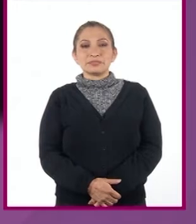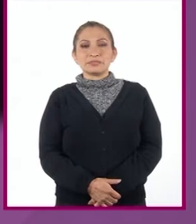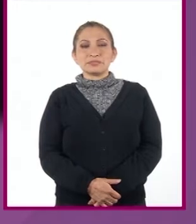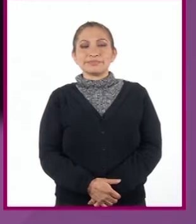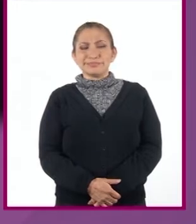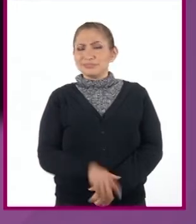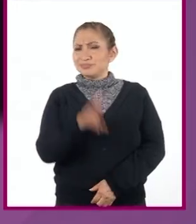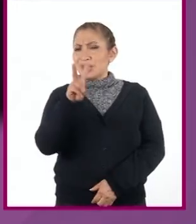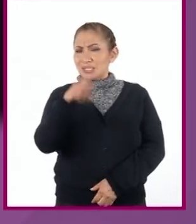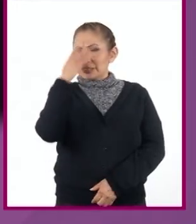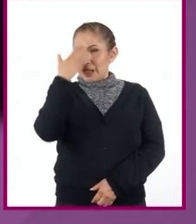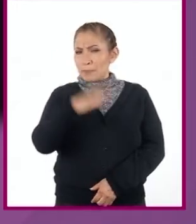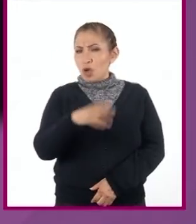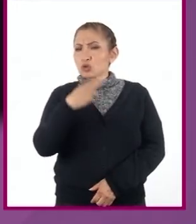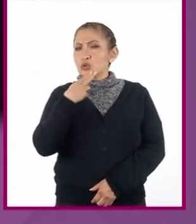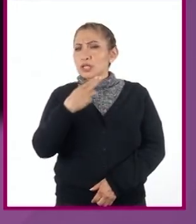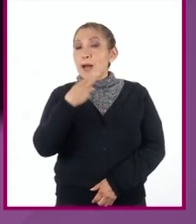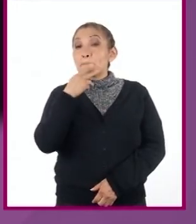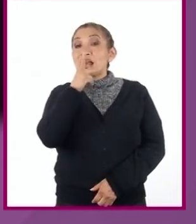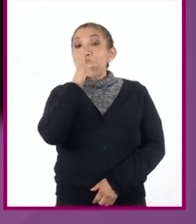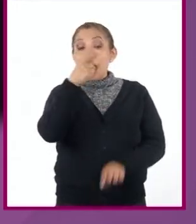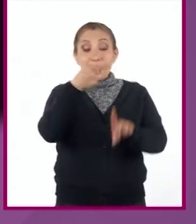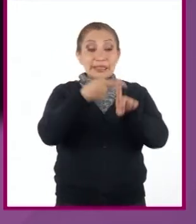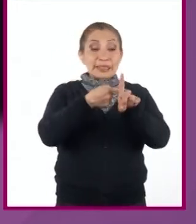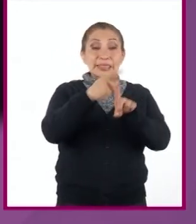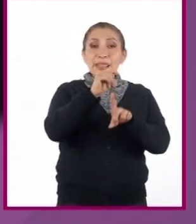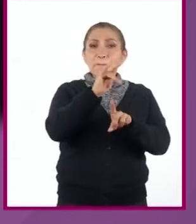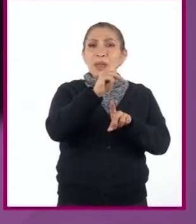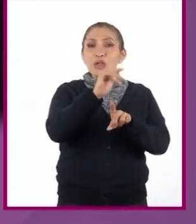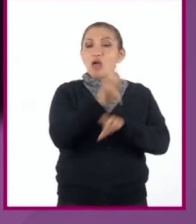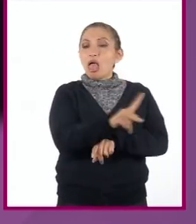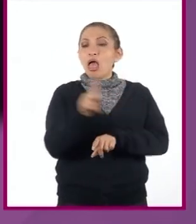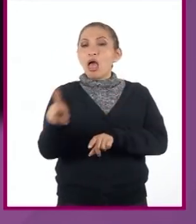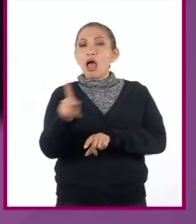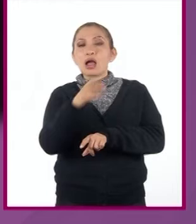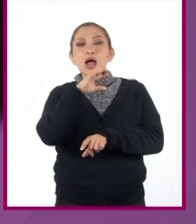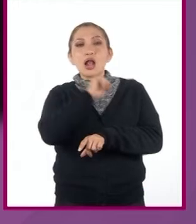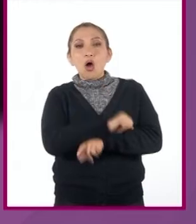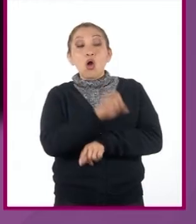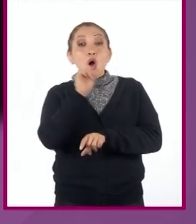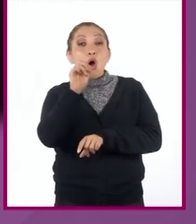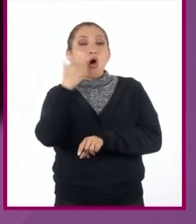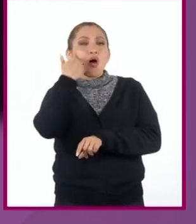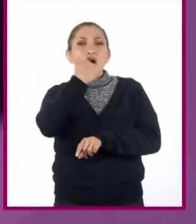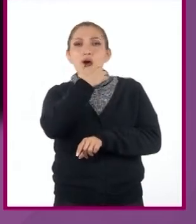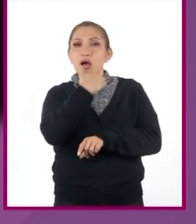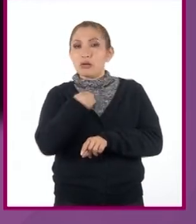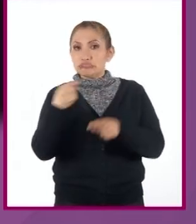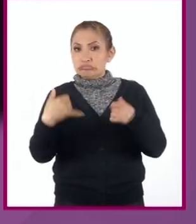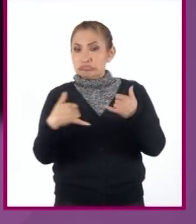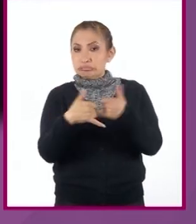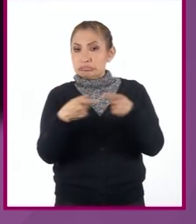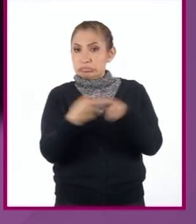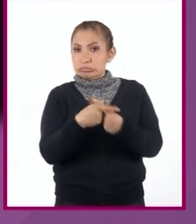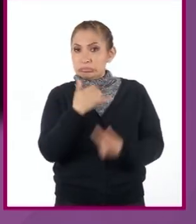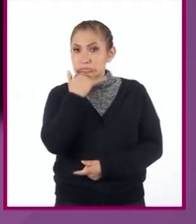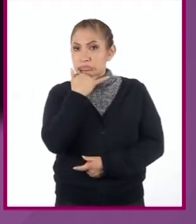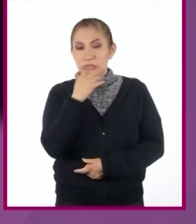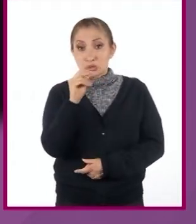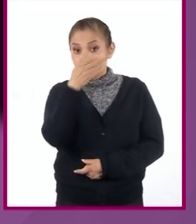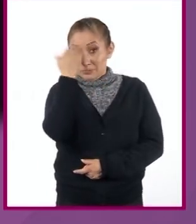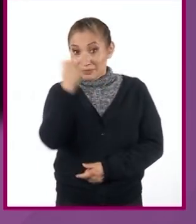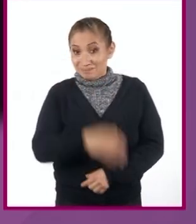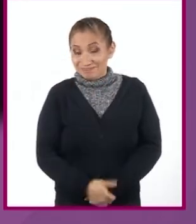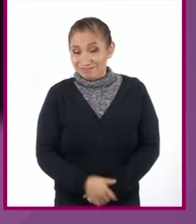Por cierto, ¿sabían que al utilizar la palabra temperatura como sinónimo de calor e incluso de fiebre, estamos cometiendo un error? ¿No lo